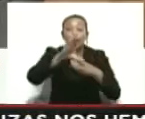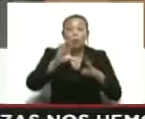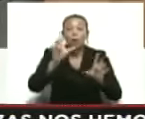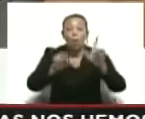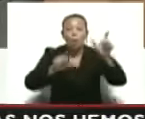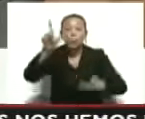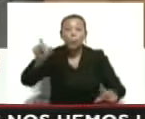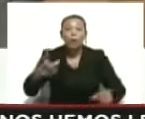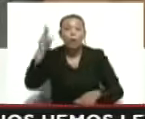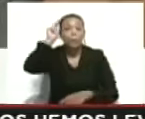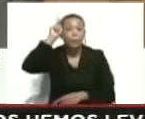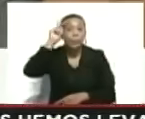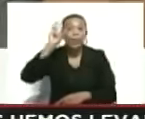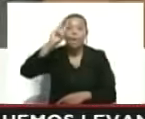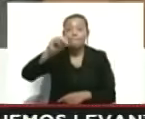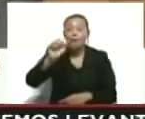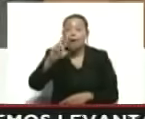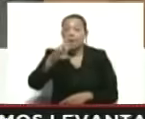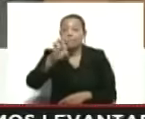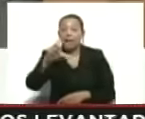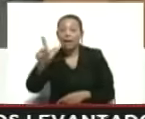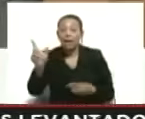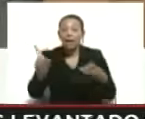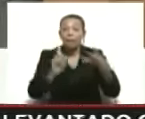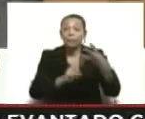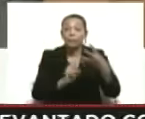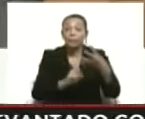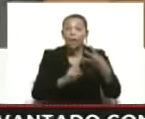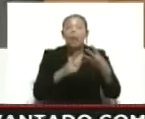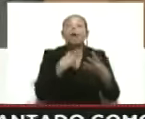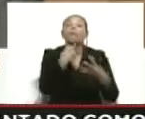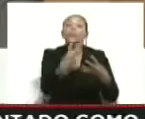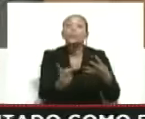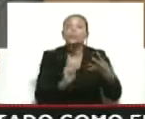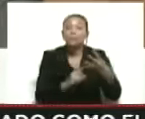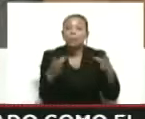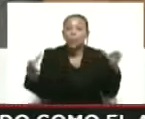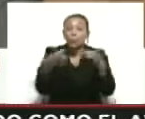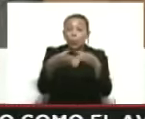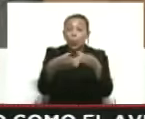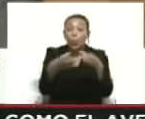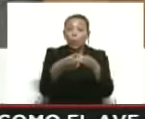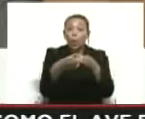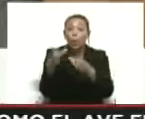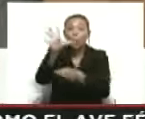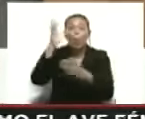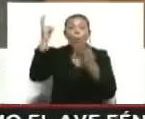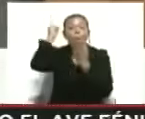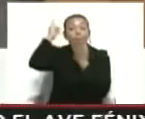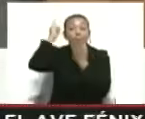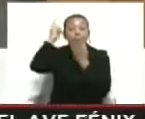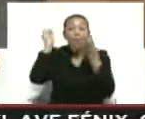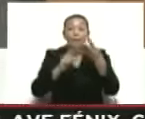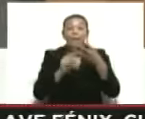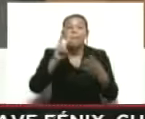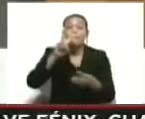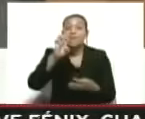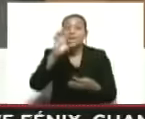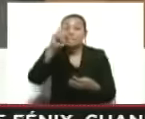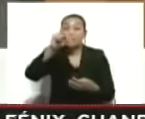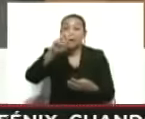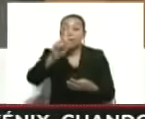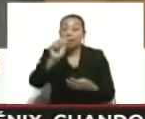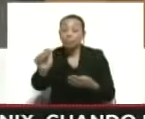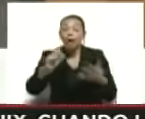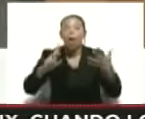cultores, profesora Marianela Visconti, la vocera por el sector de los pueblos indígenas, la ciudadana Vicenta Moronta,